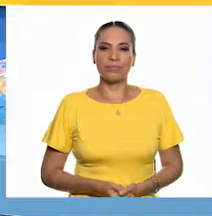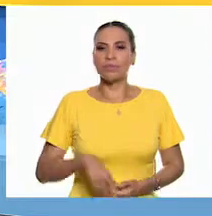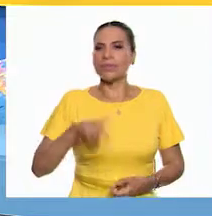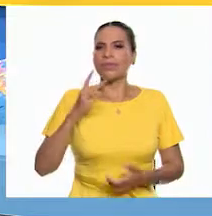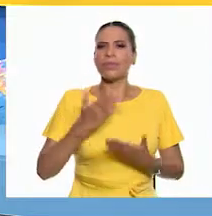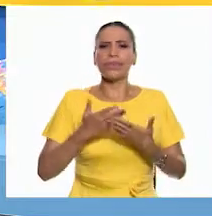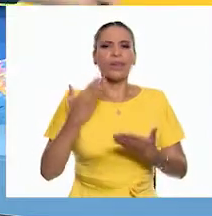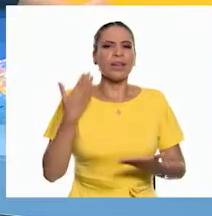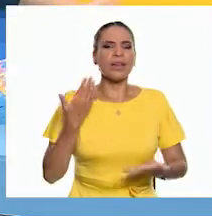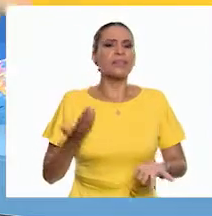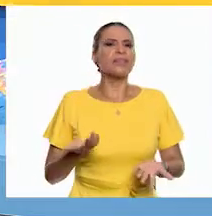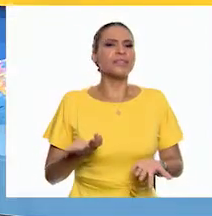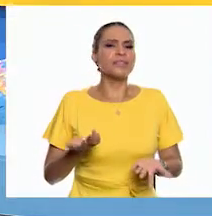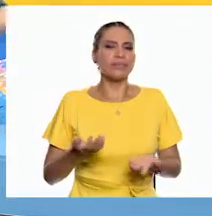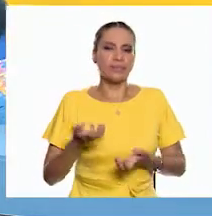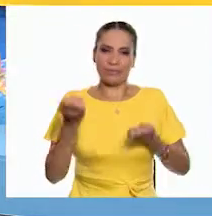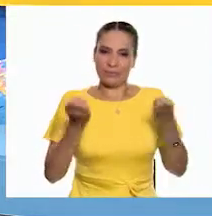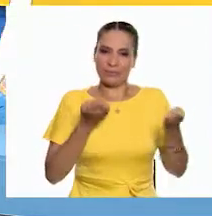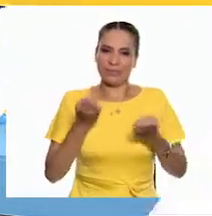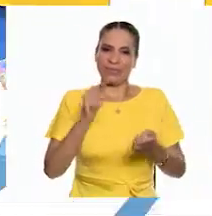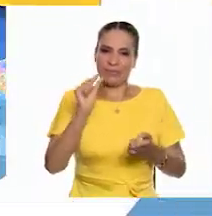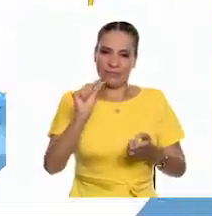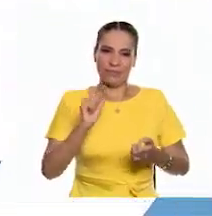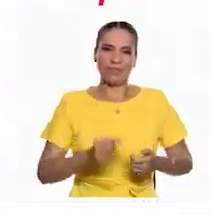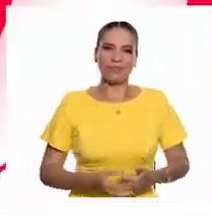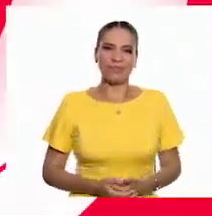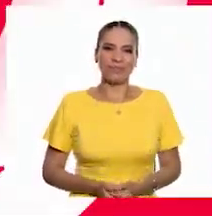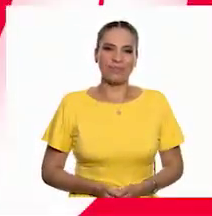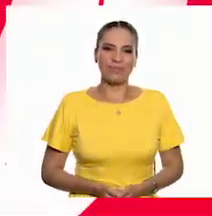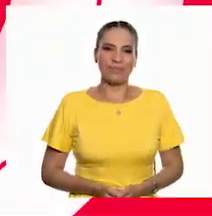Pero antes, vamos a movernos un poco.